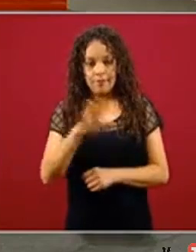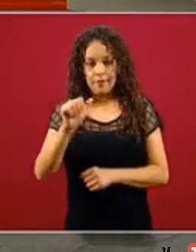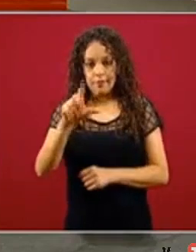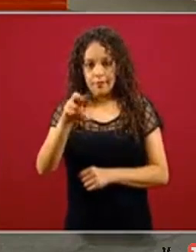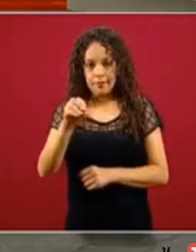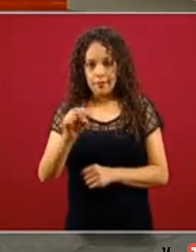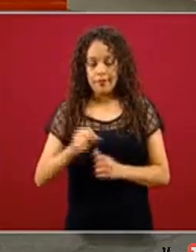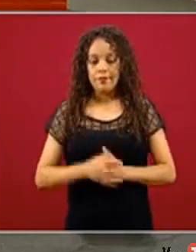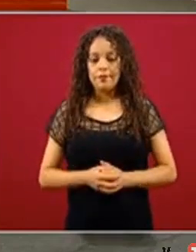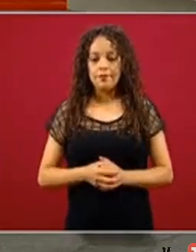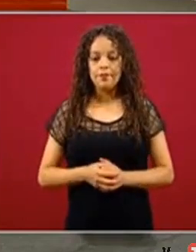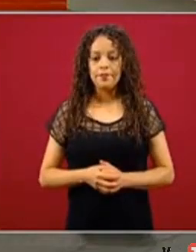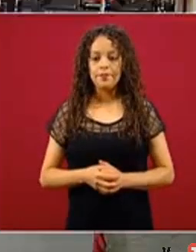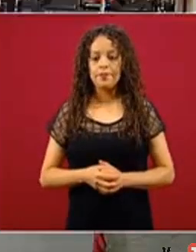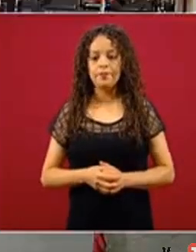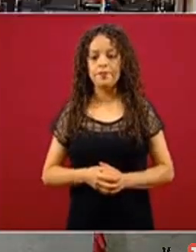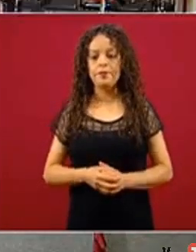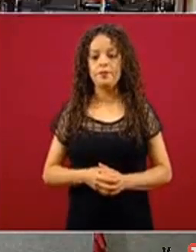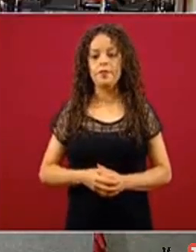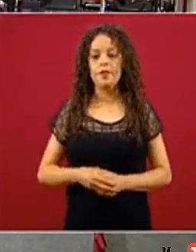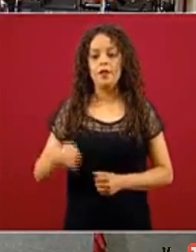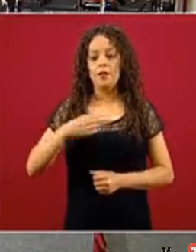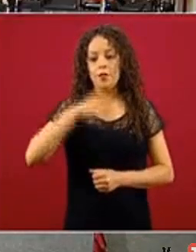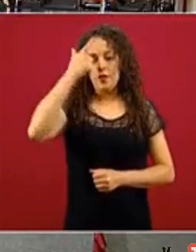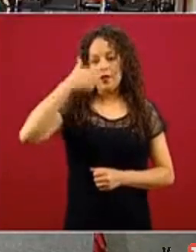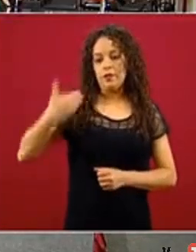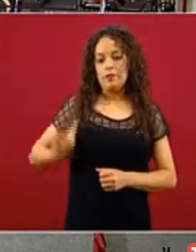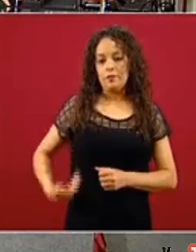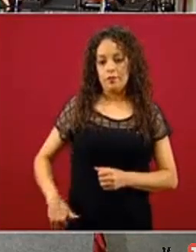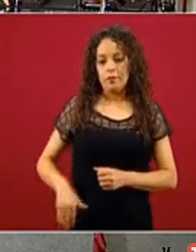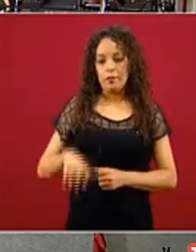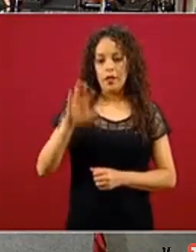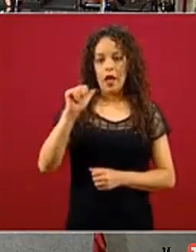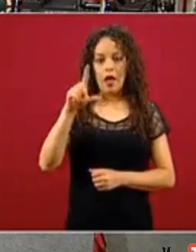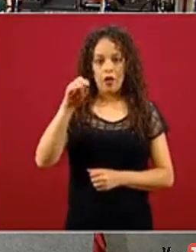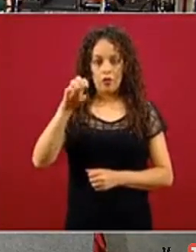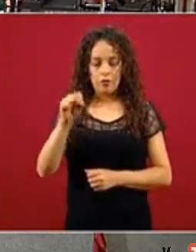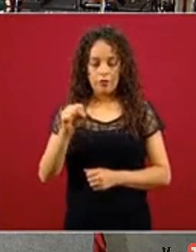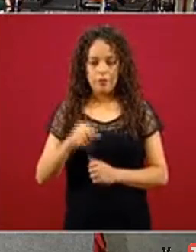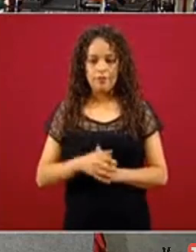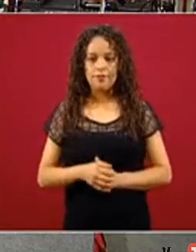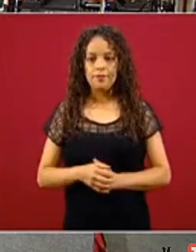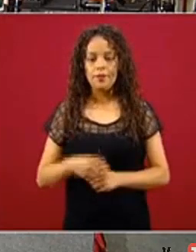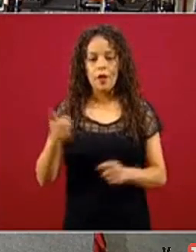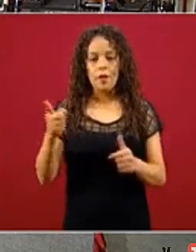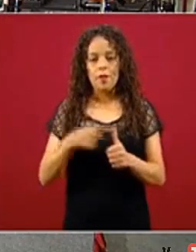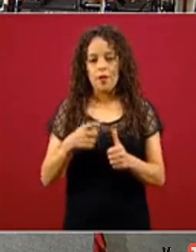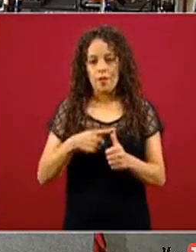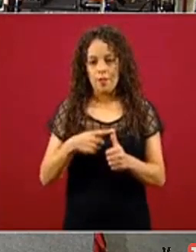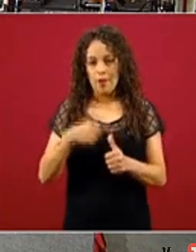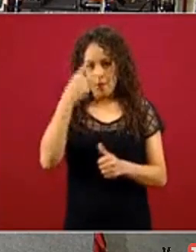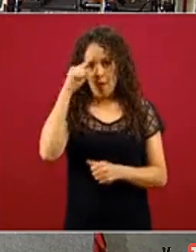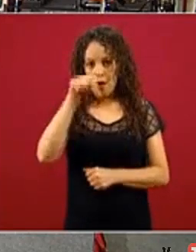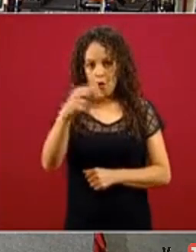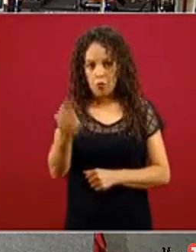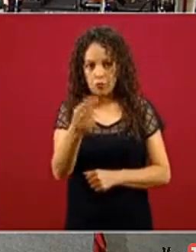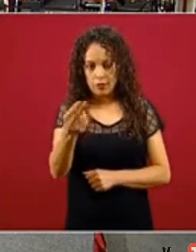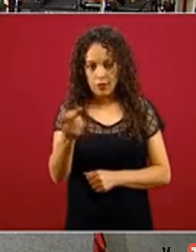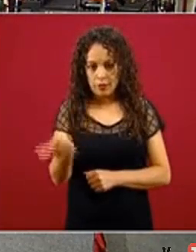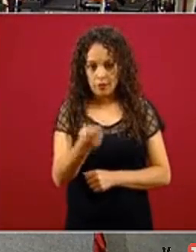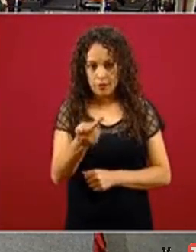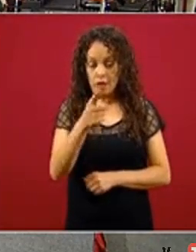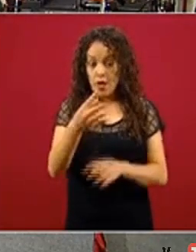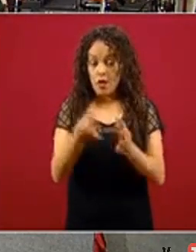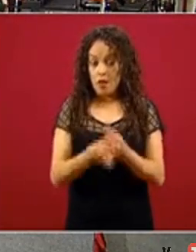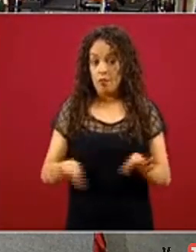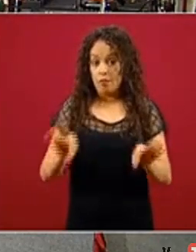¿Qué tal, doctor? Muy buenas noches. Carlos Guzmán de Aba Noticias. Dos preguntas. La primera, para usted. Creo que es importante lo que acaba de mencionar hace un rato que